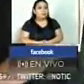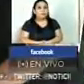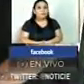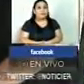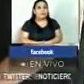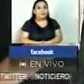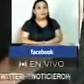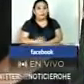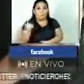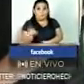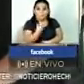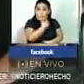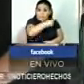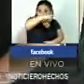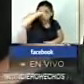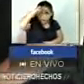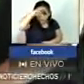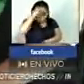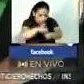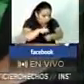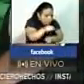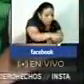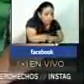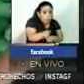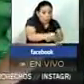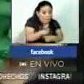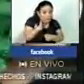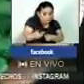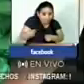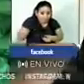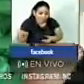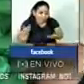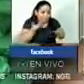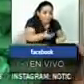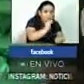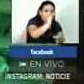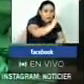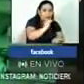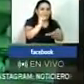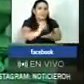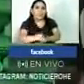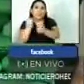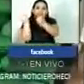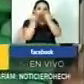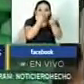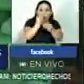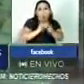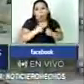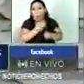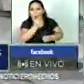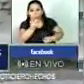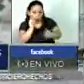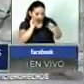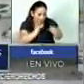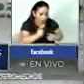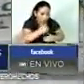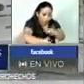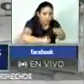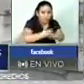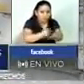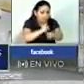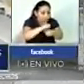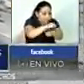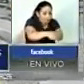Los agricultores salvadoreños ya están recibiendo sus paquetes agrícolas con maíz y fertilizante para la cosecha del año 2020.